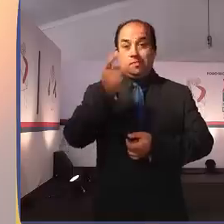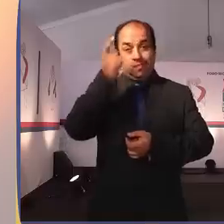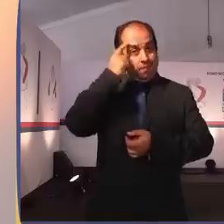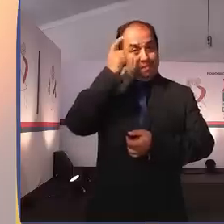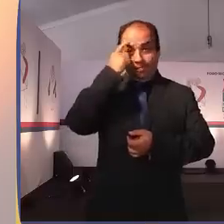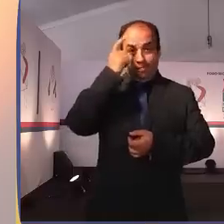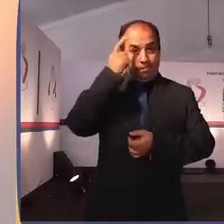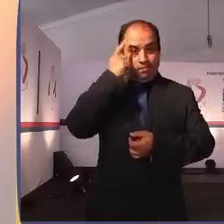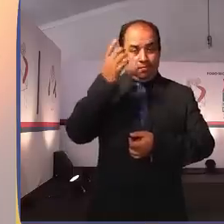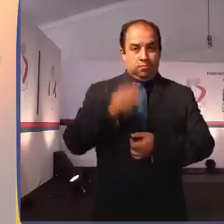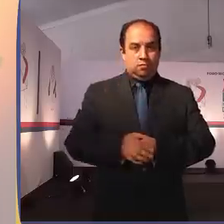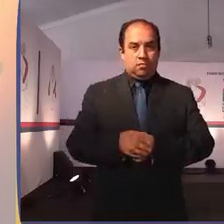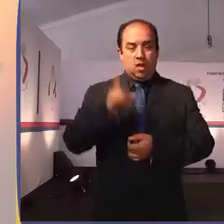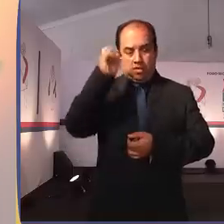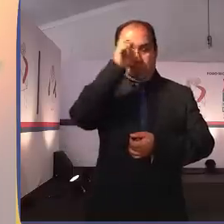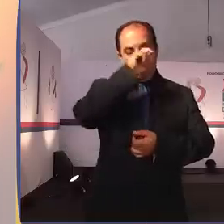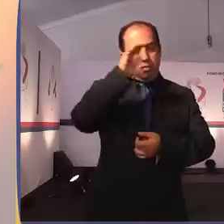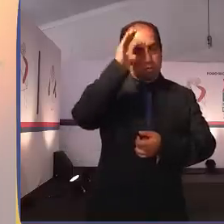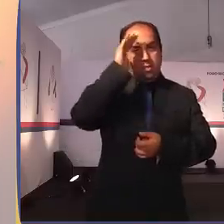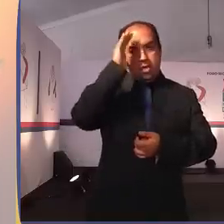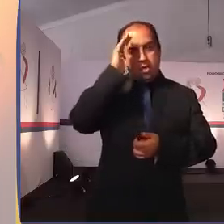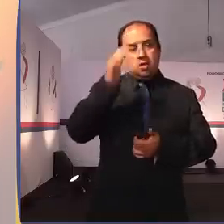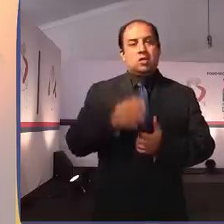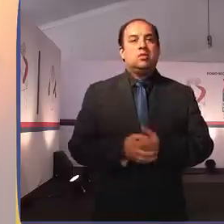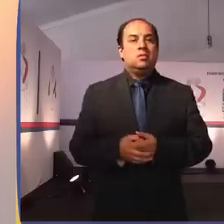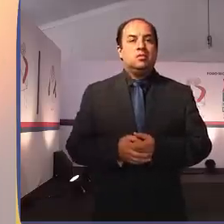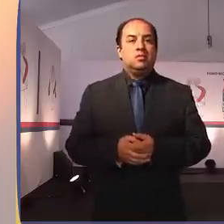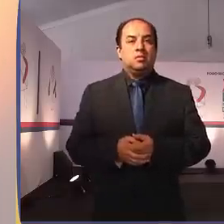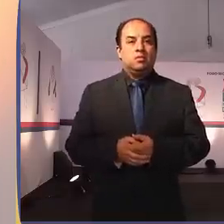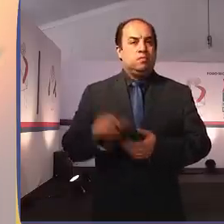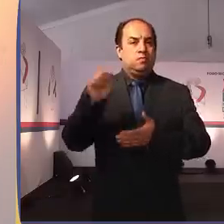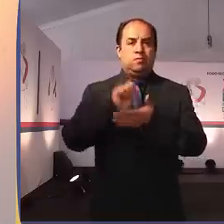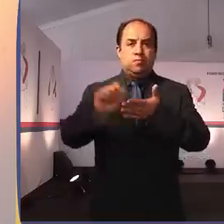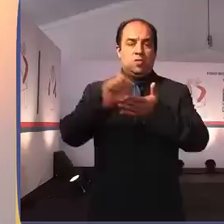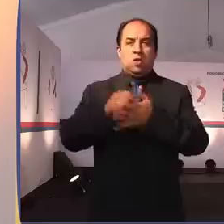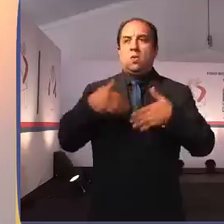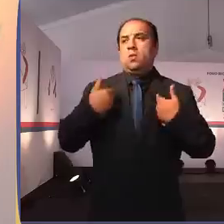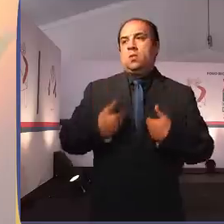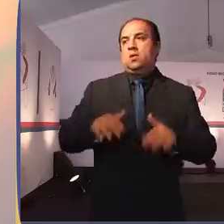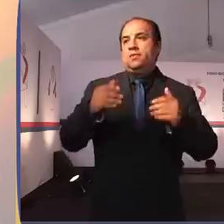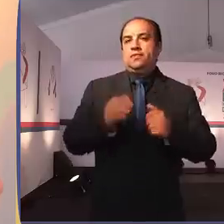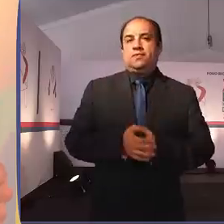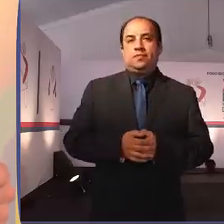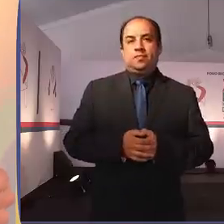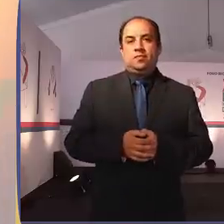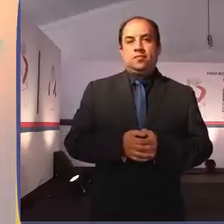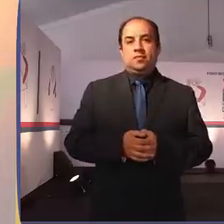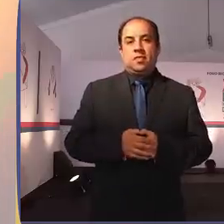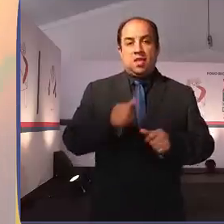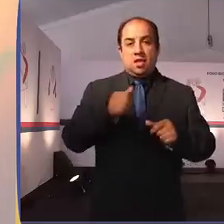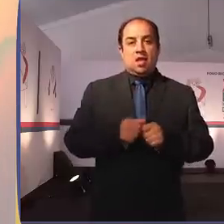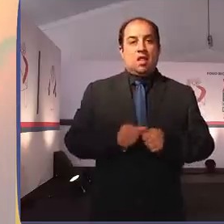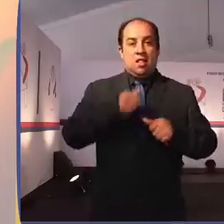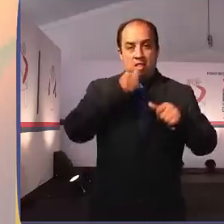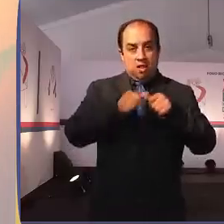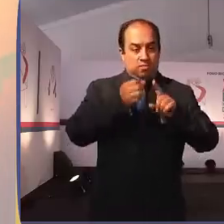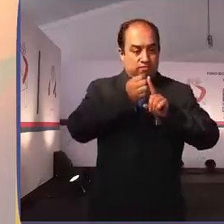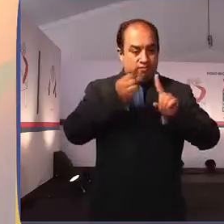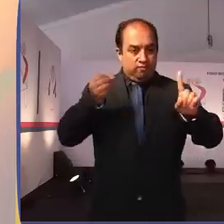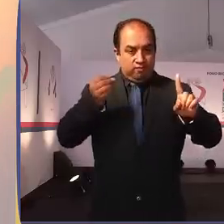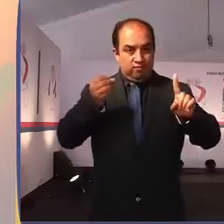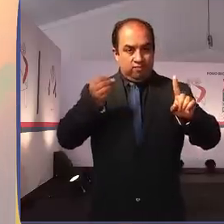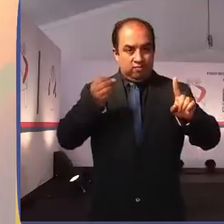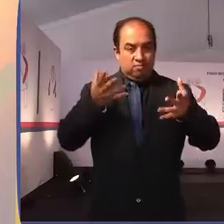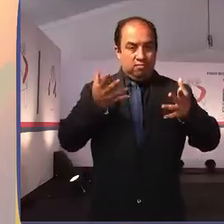piensen, es muy complicado pensar. No escriban porque, aparte la ortografía, la